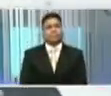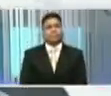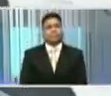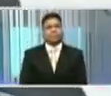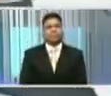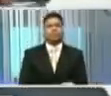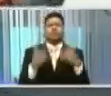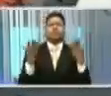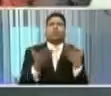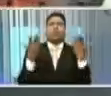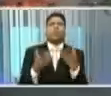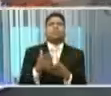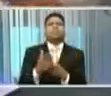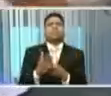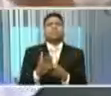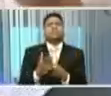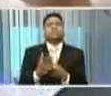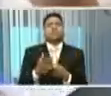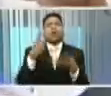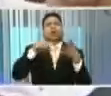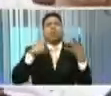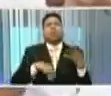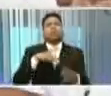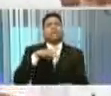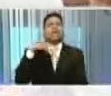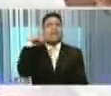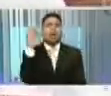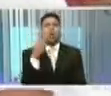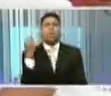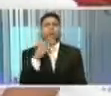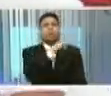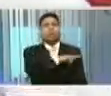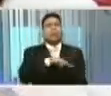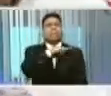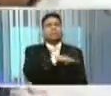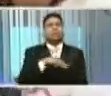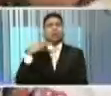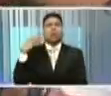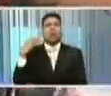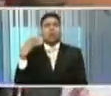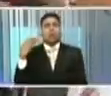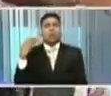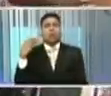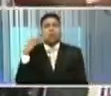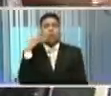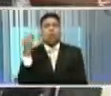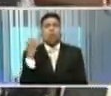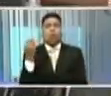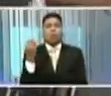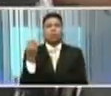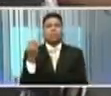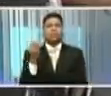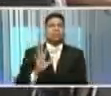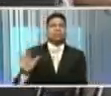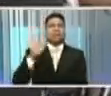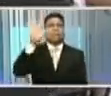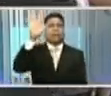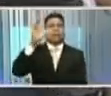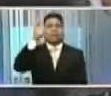¿Cuántas cosas puede hacer la juventud y la misión Jóvenes de la Patria Robert Serra?